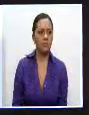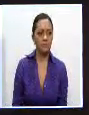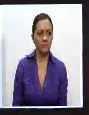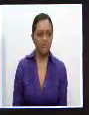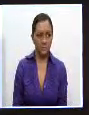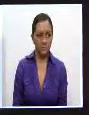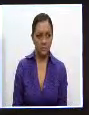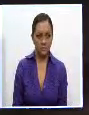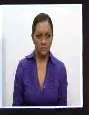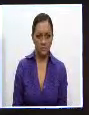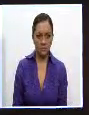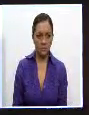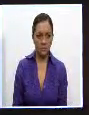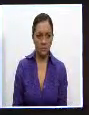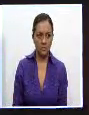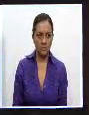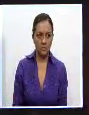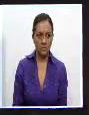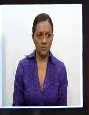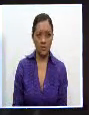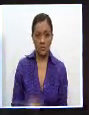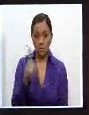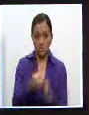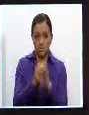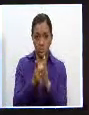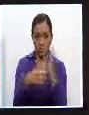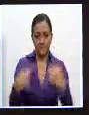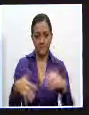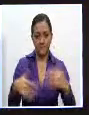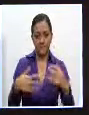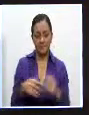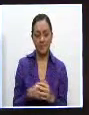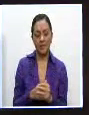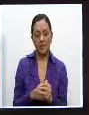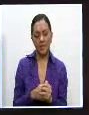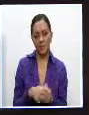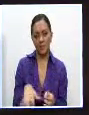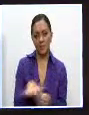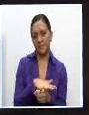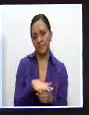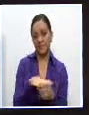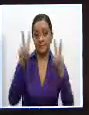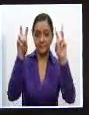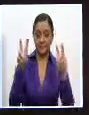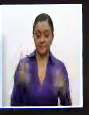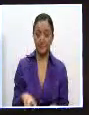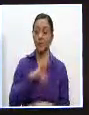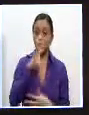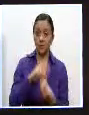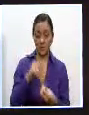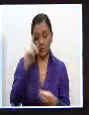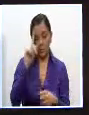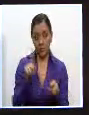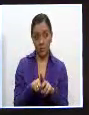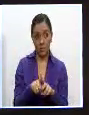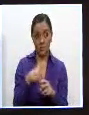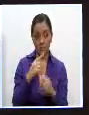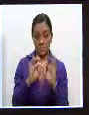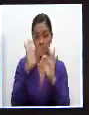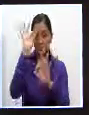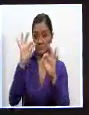ya rapidito en el minuto que me queda simplemente voy a enumerar los acuerdos es la tentación